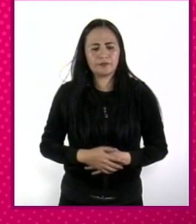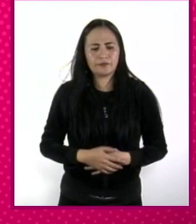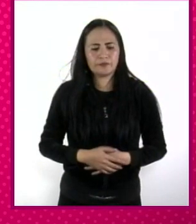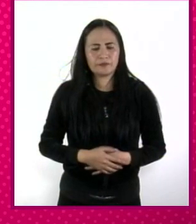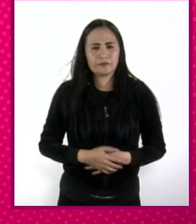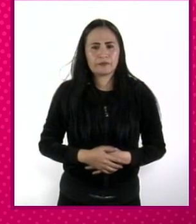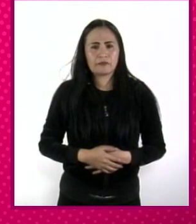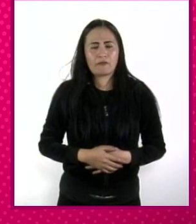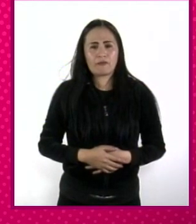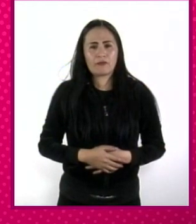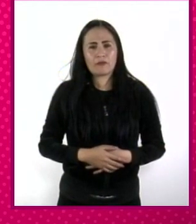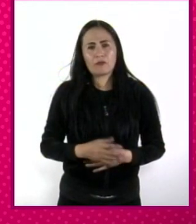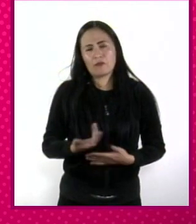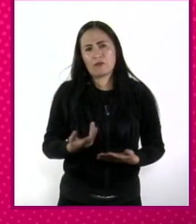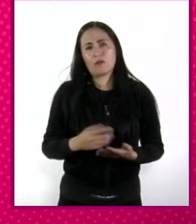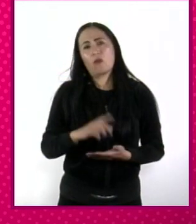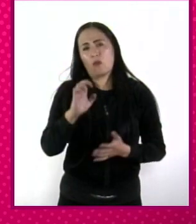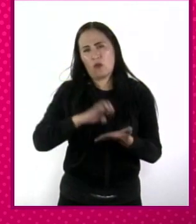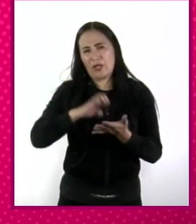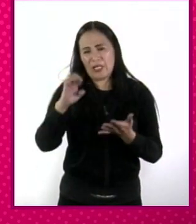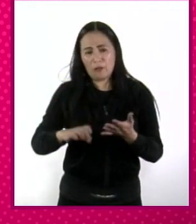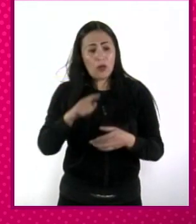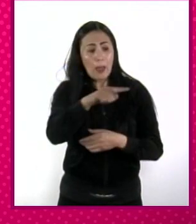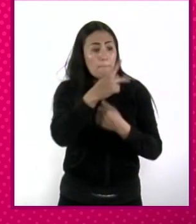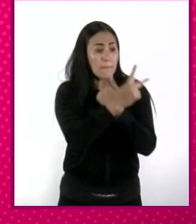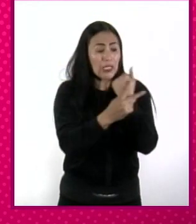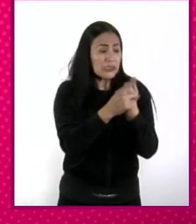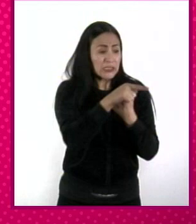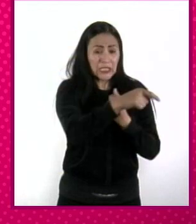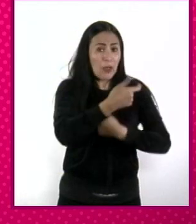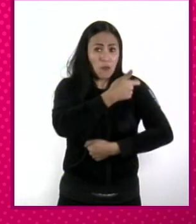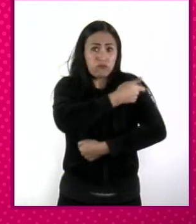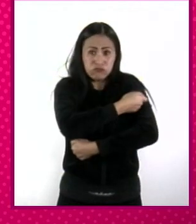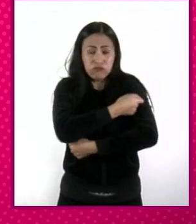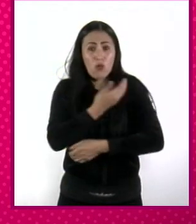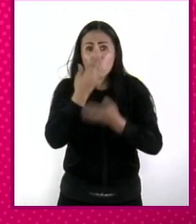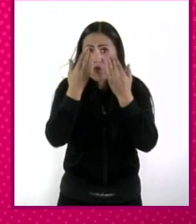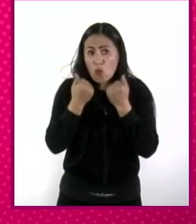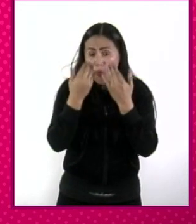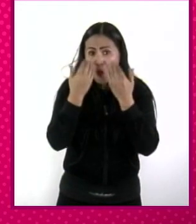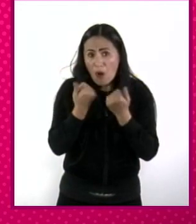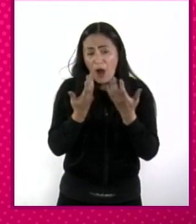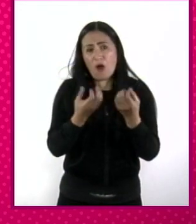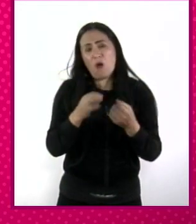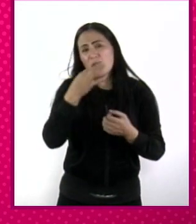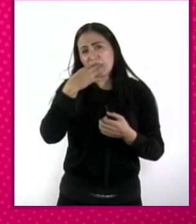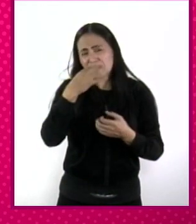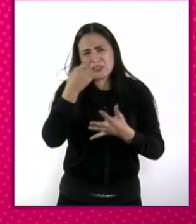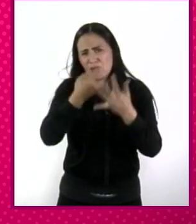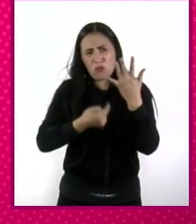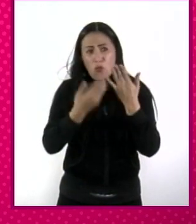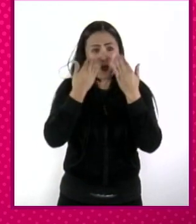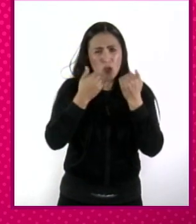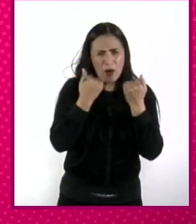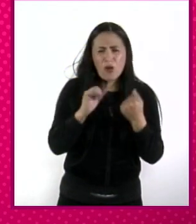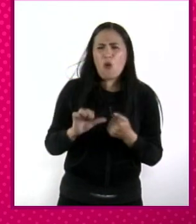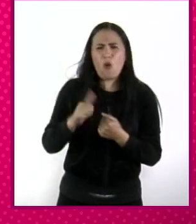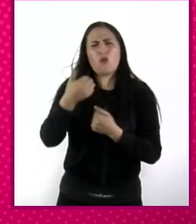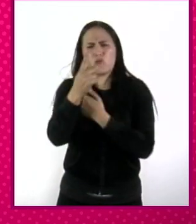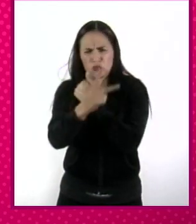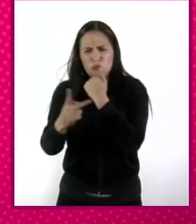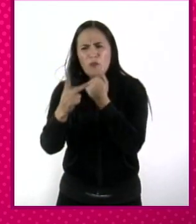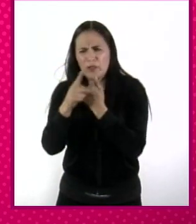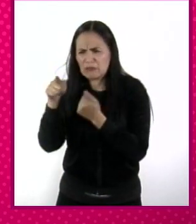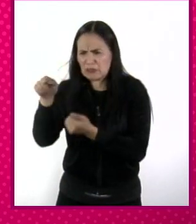atender aquellas cosas, por ejemplo, vacunas que no tienen algunos países, por ejemplo, implementos médicos que no tienen otros. Entonces, estamos en